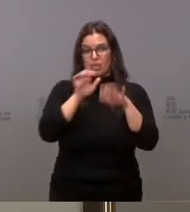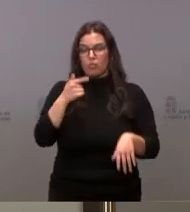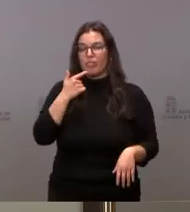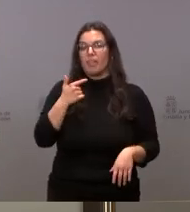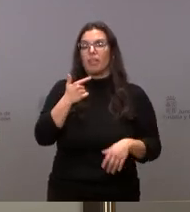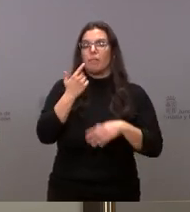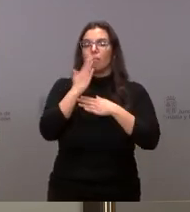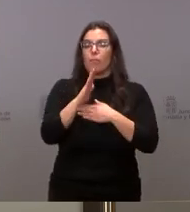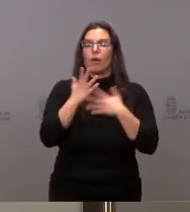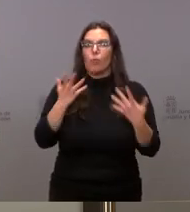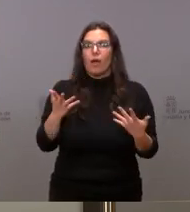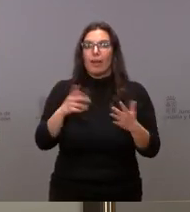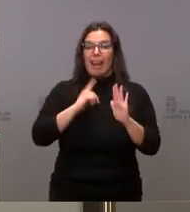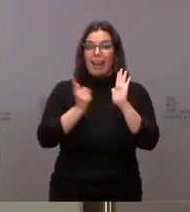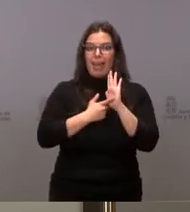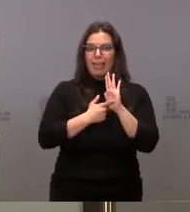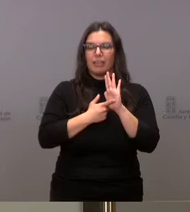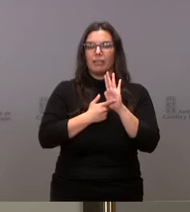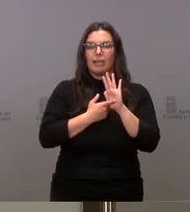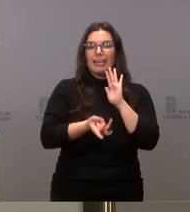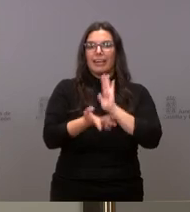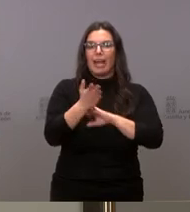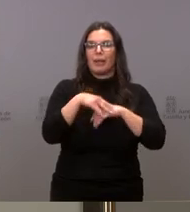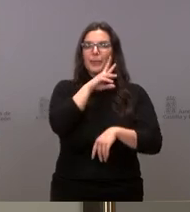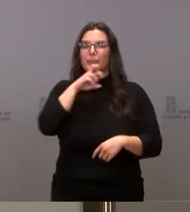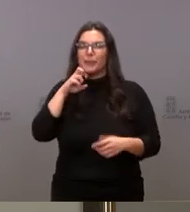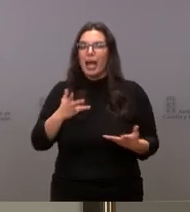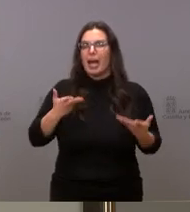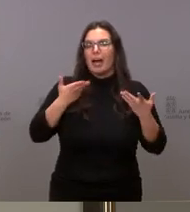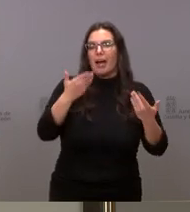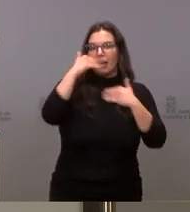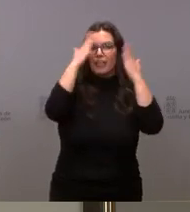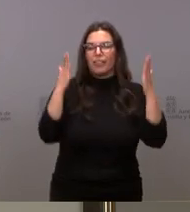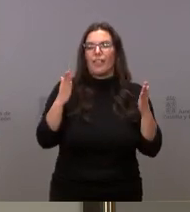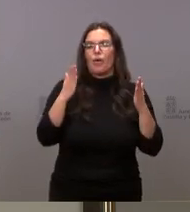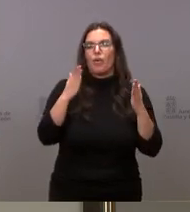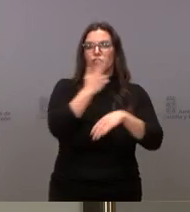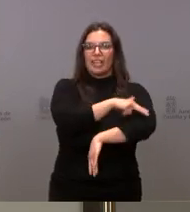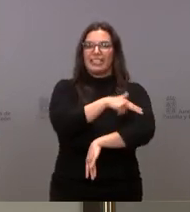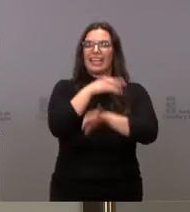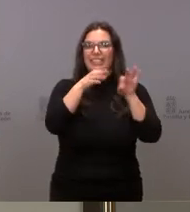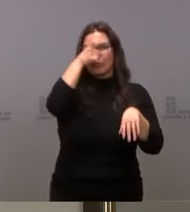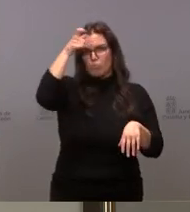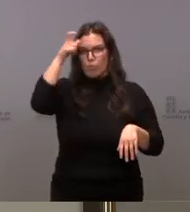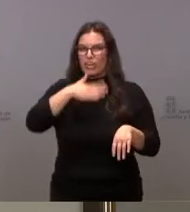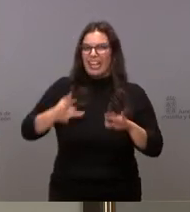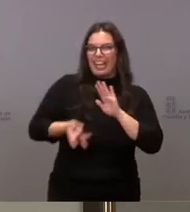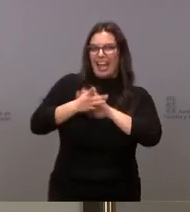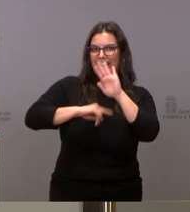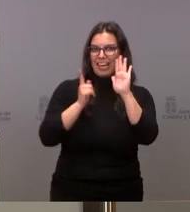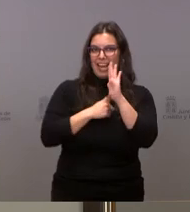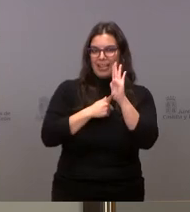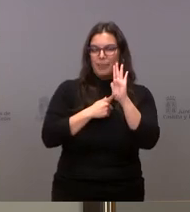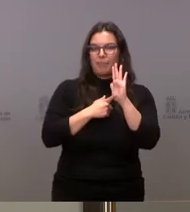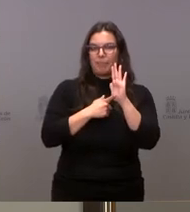propone blindar por ley todo el tema de la asistencia sanitaria en el medio rural no sé hasta qué punto eso de